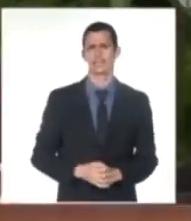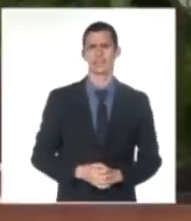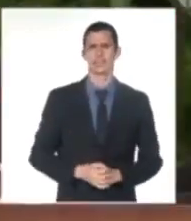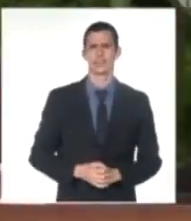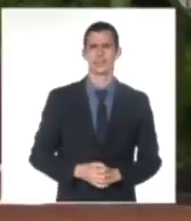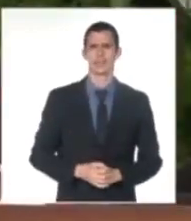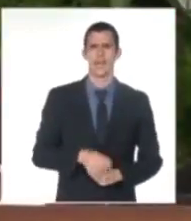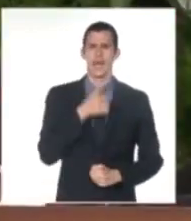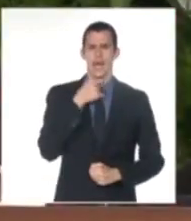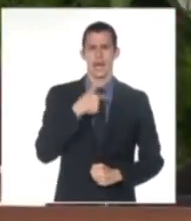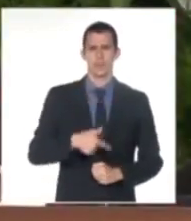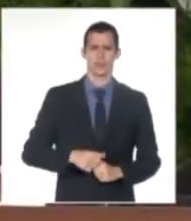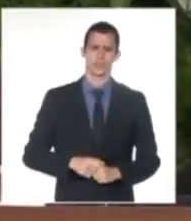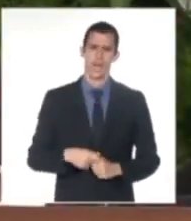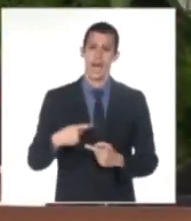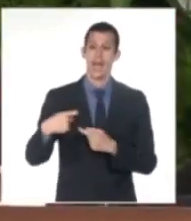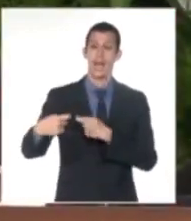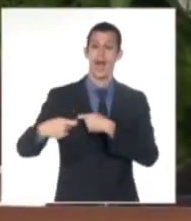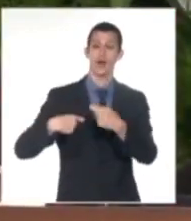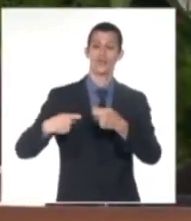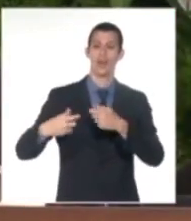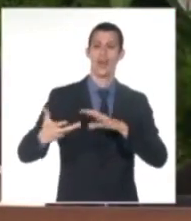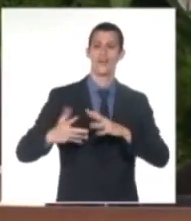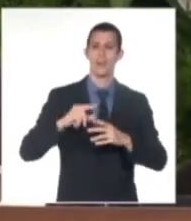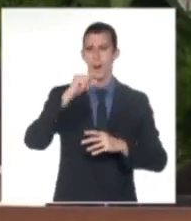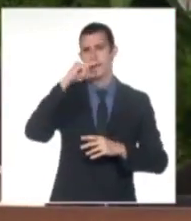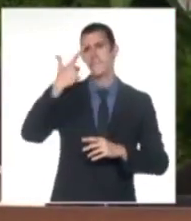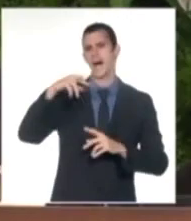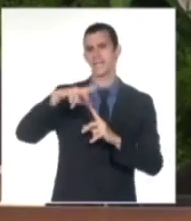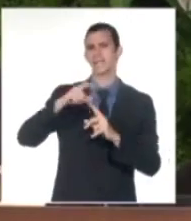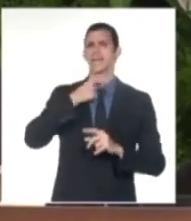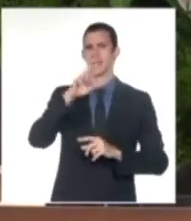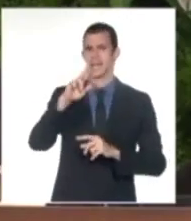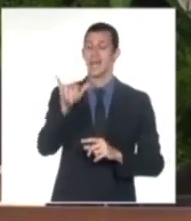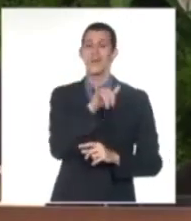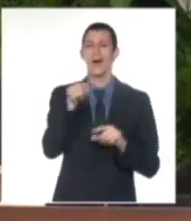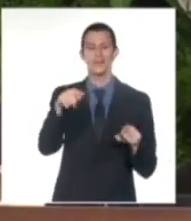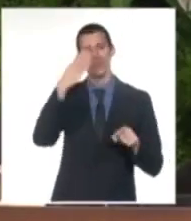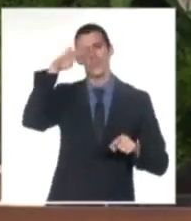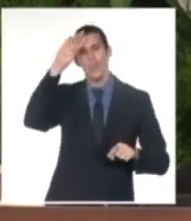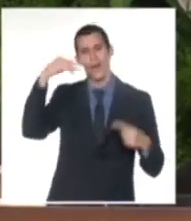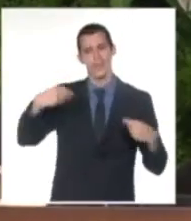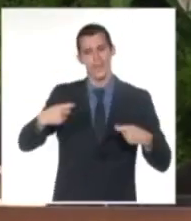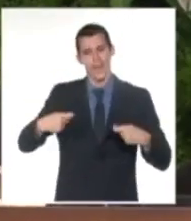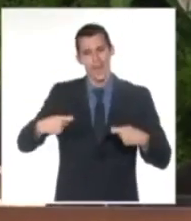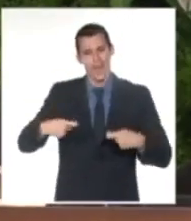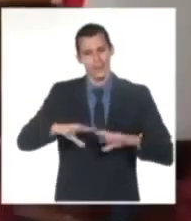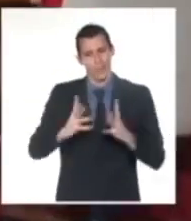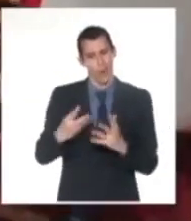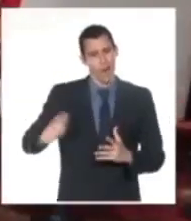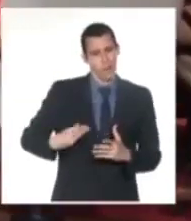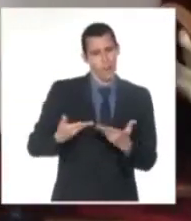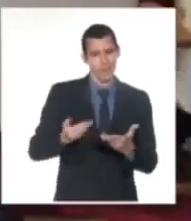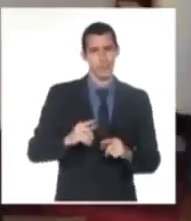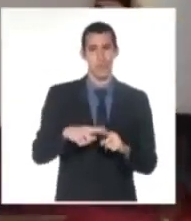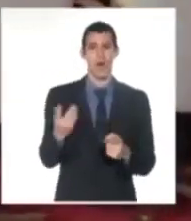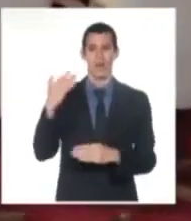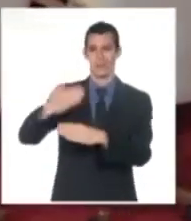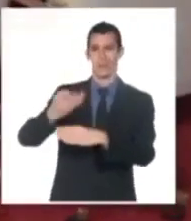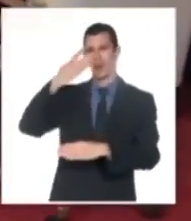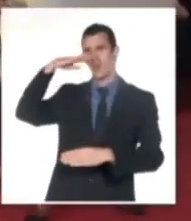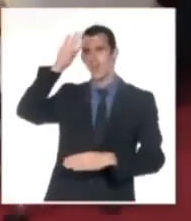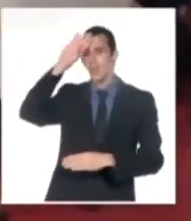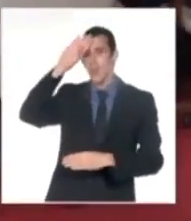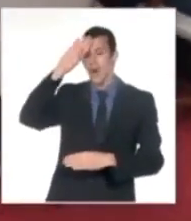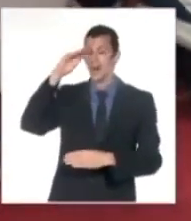para Cuba por las severas restricciones que nos impone el bloqueo y la arbitraria e injustificada inclusión en la lista